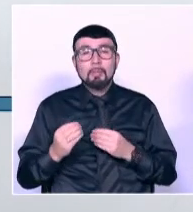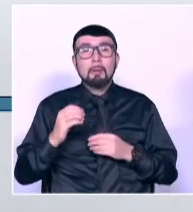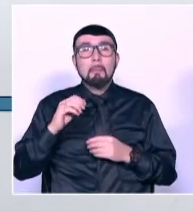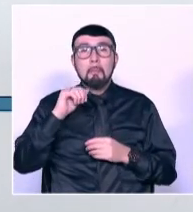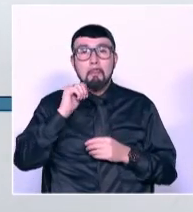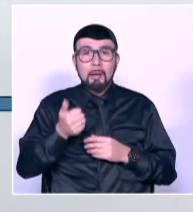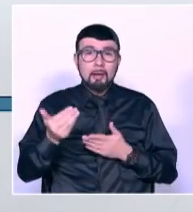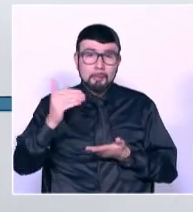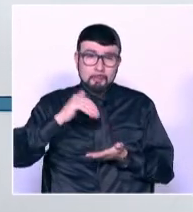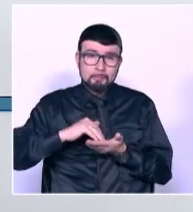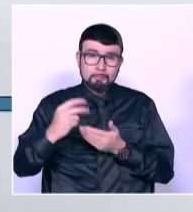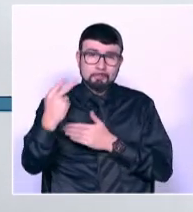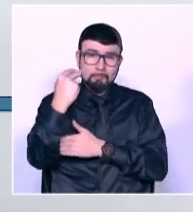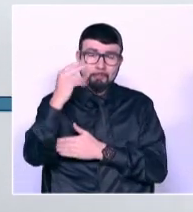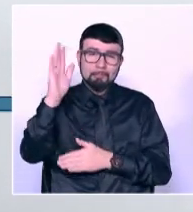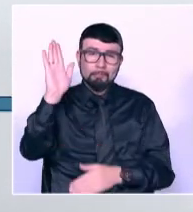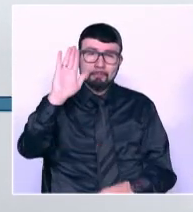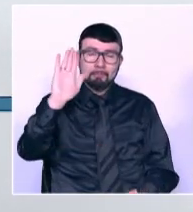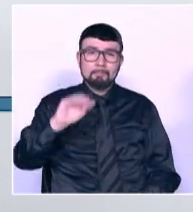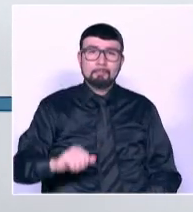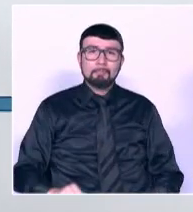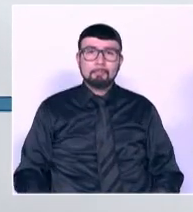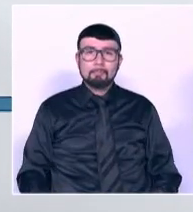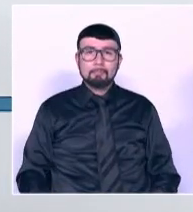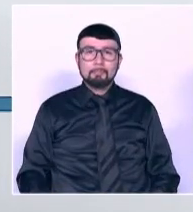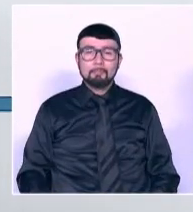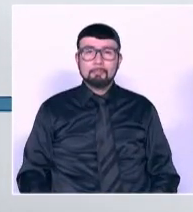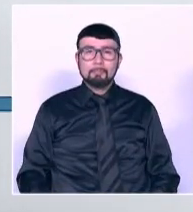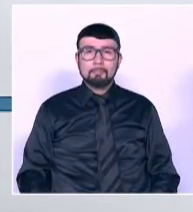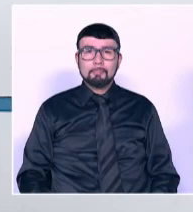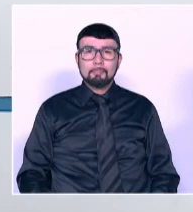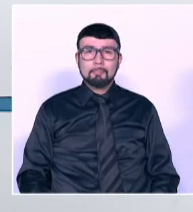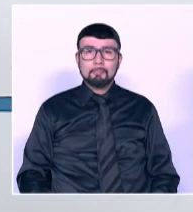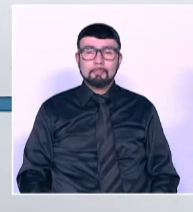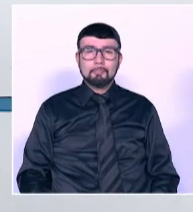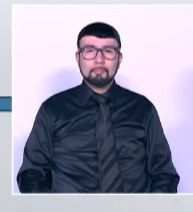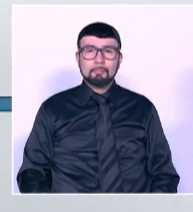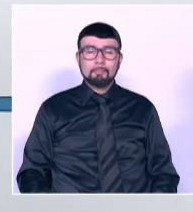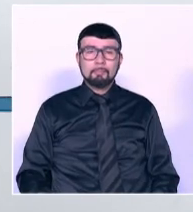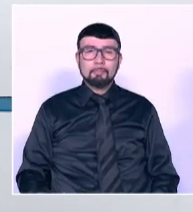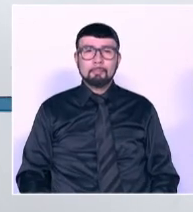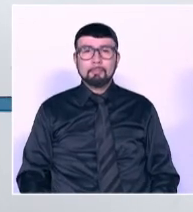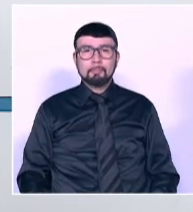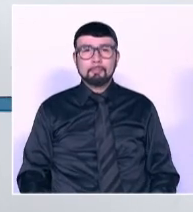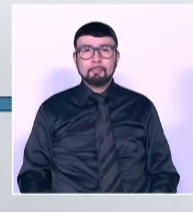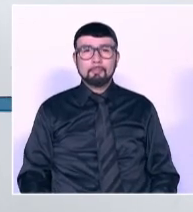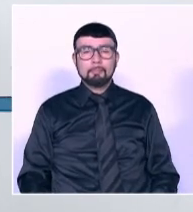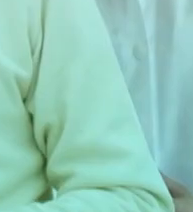una nueva edición de Conexión Vital. Muchas gracias por estar con nosotros y hasta una próxima ocasión.